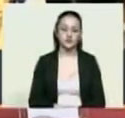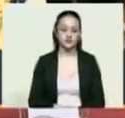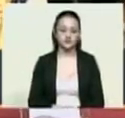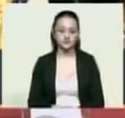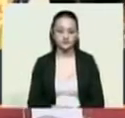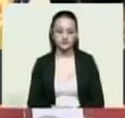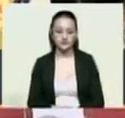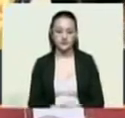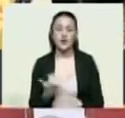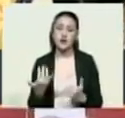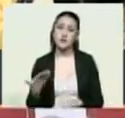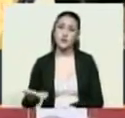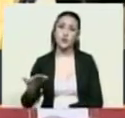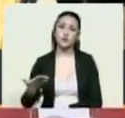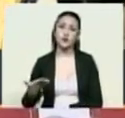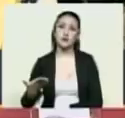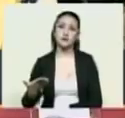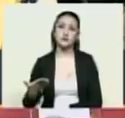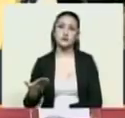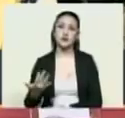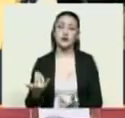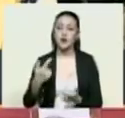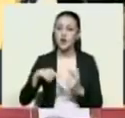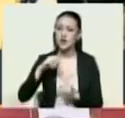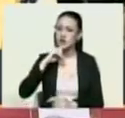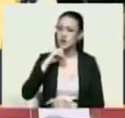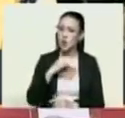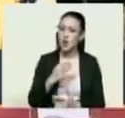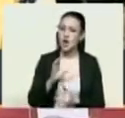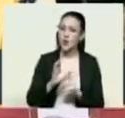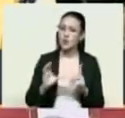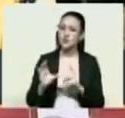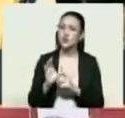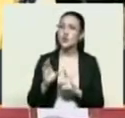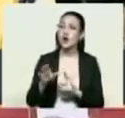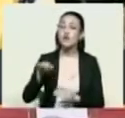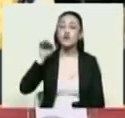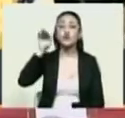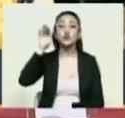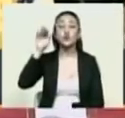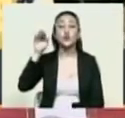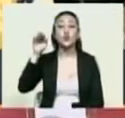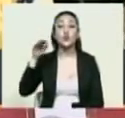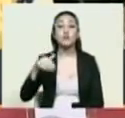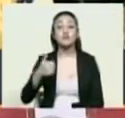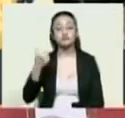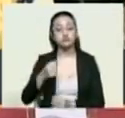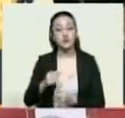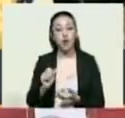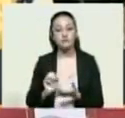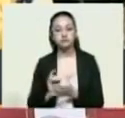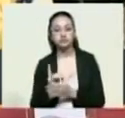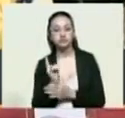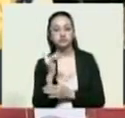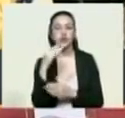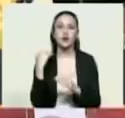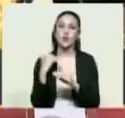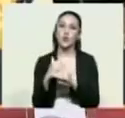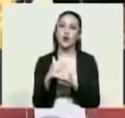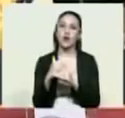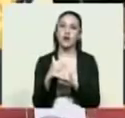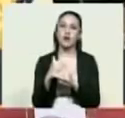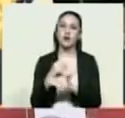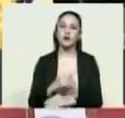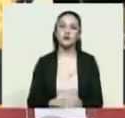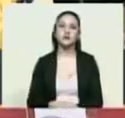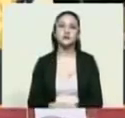sobre todo en este tiempo, porque lo que hoy cosechemos en el campo de la cultura será el fruto que mañana ha de germinar. Y se equivocan aquellos